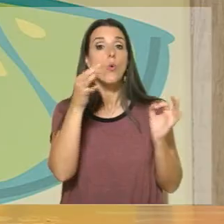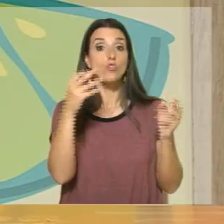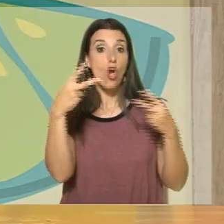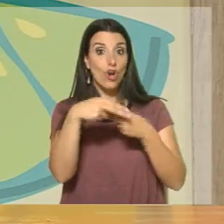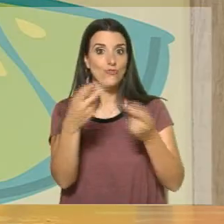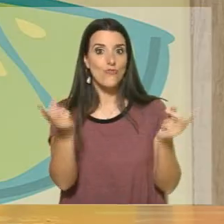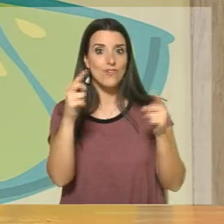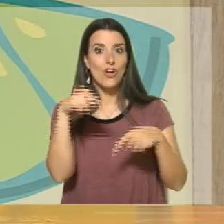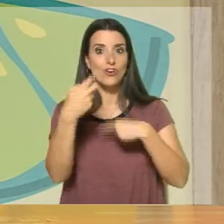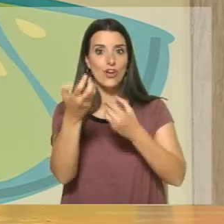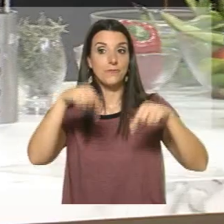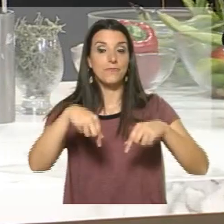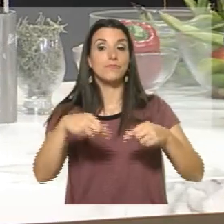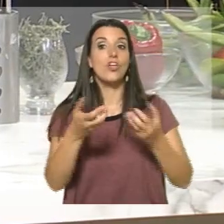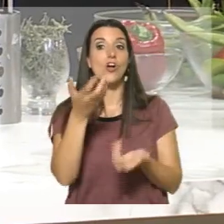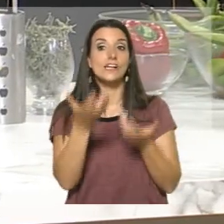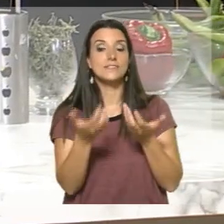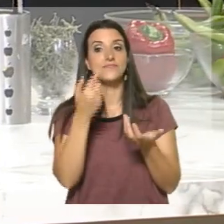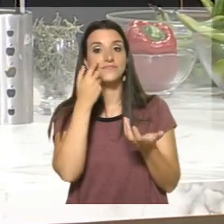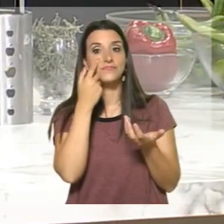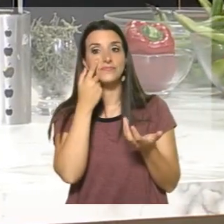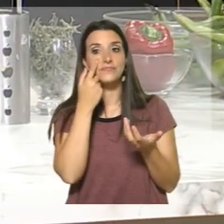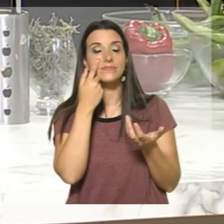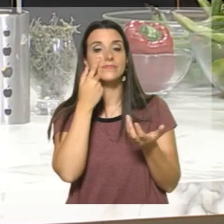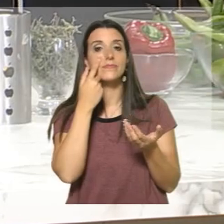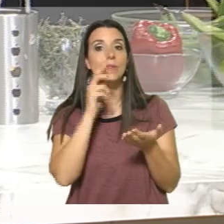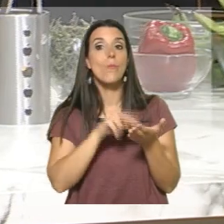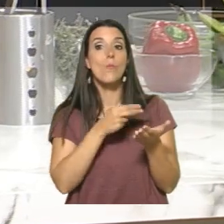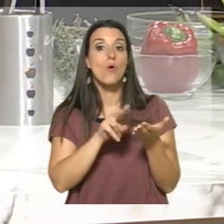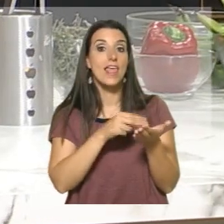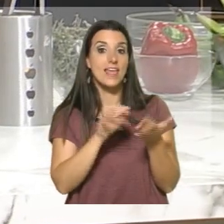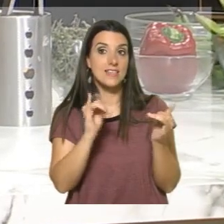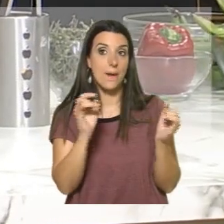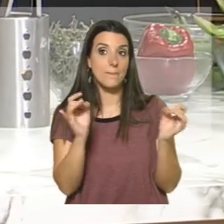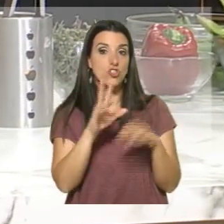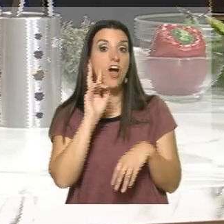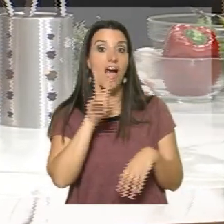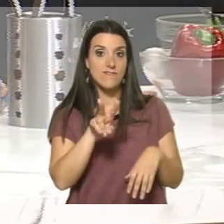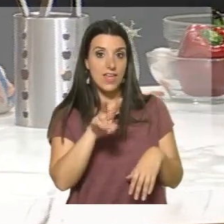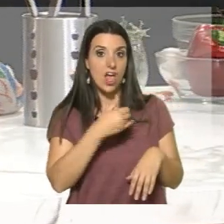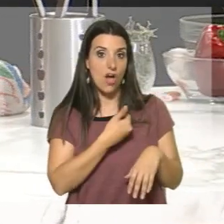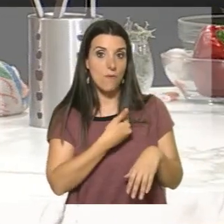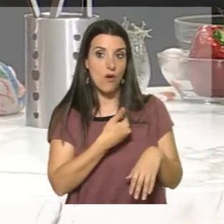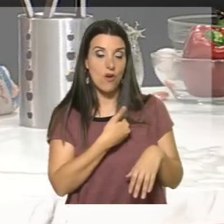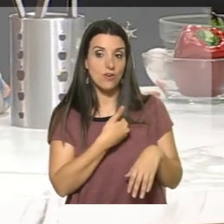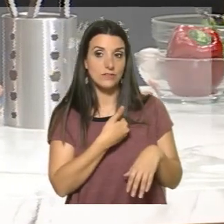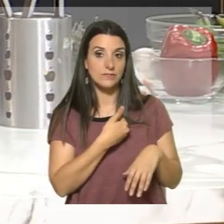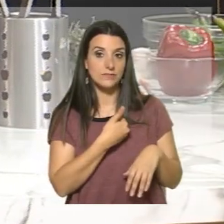seguimos cocinando en este basta de chachara. Ya. Vamos a hacer el puré de calabaza que ya lo tengo por acá. ¿Quieren ver cómo quedó?